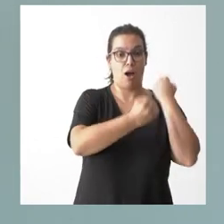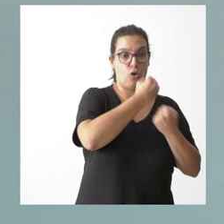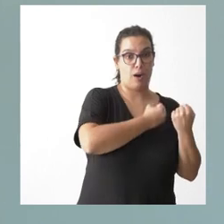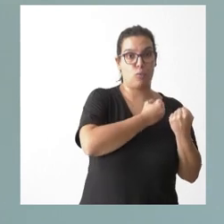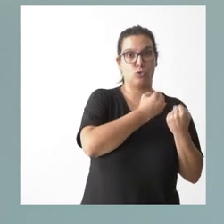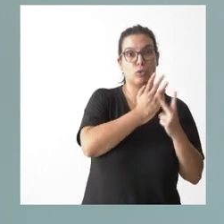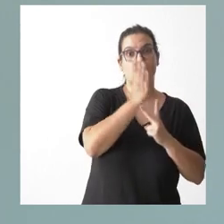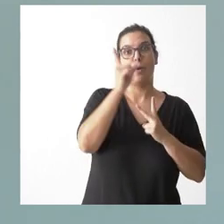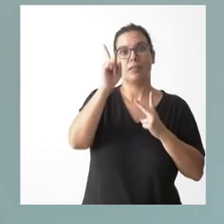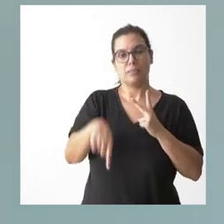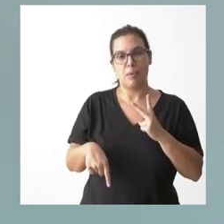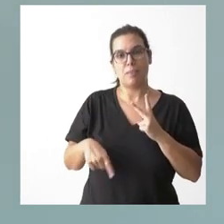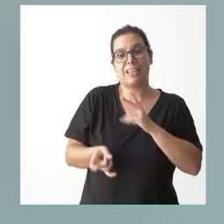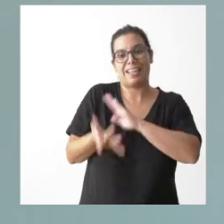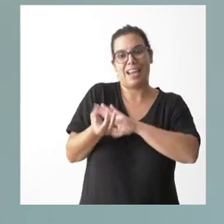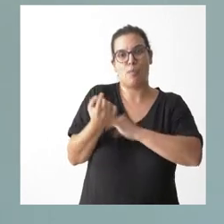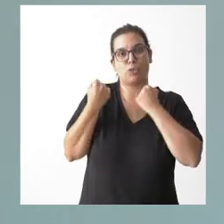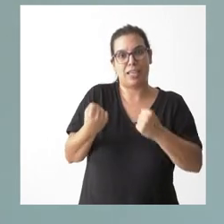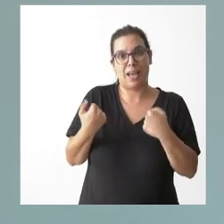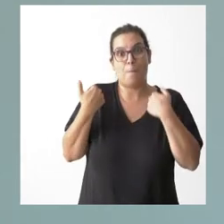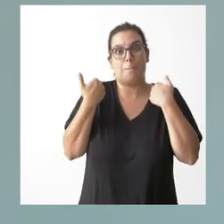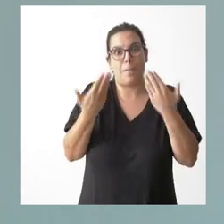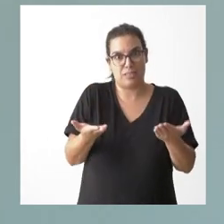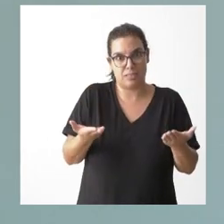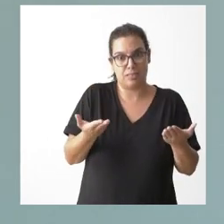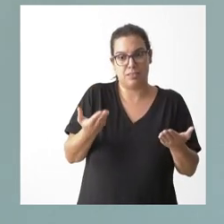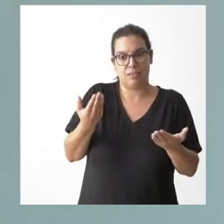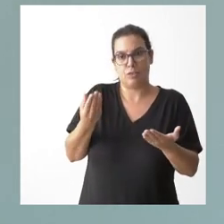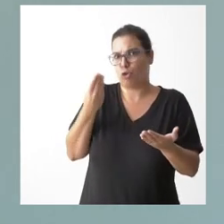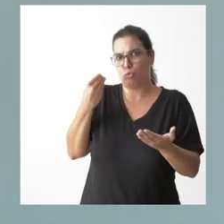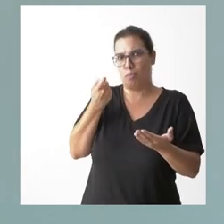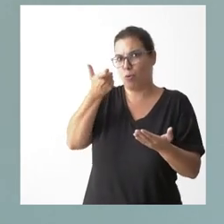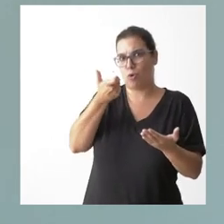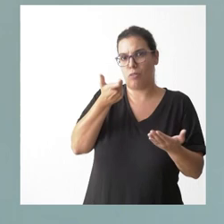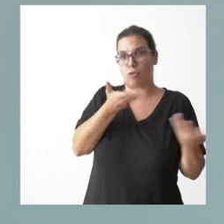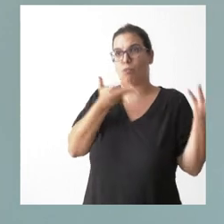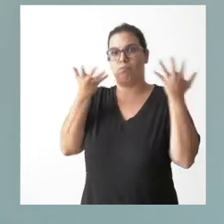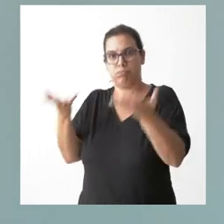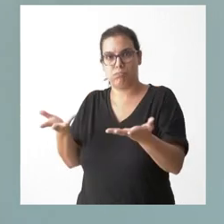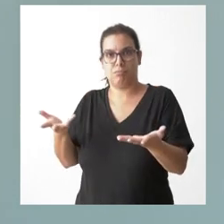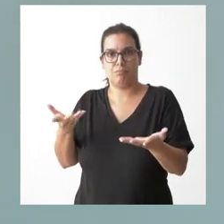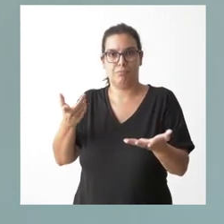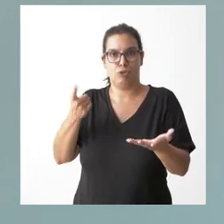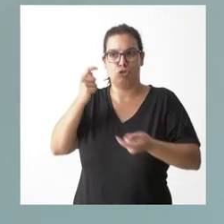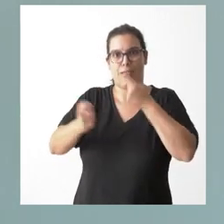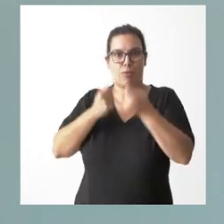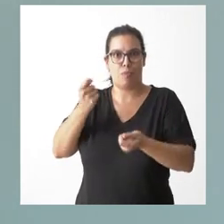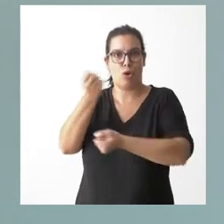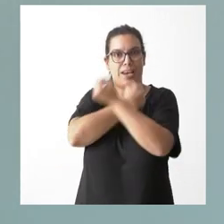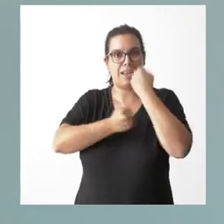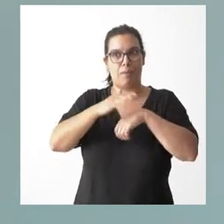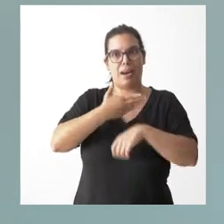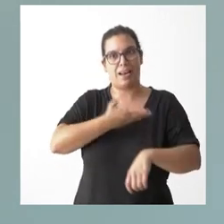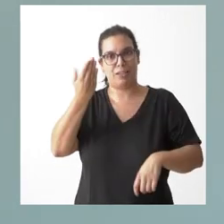estamos generando más energía de la que consumimos en Castilla y León y, por tanto, es Castilla y León una comunidad que aporta energía al conjunto